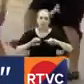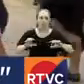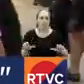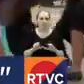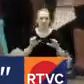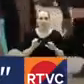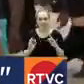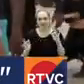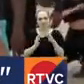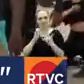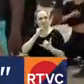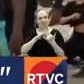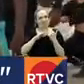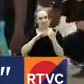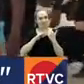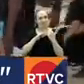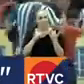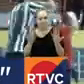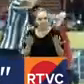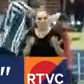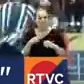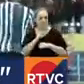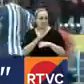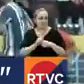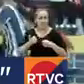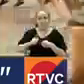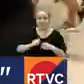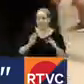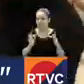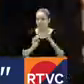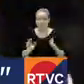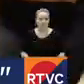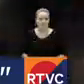nos caracteriza, ¿sí? Como es la salsa.